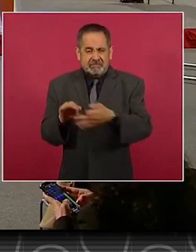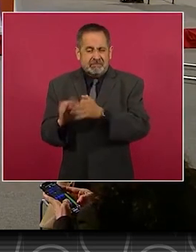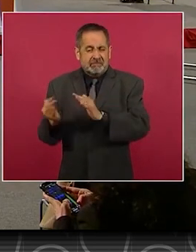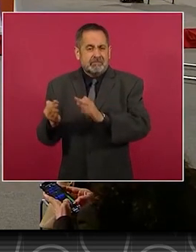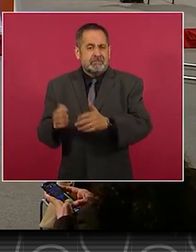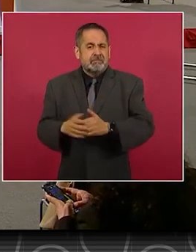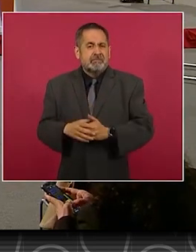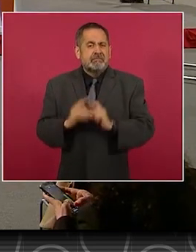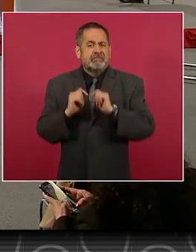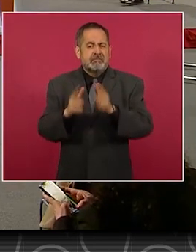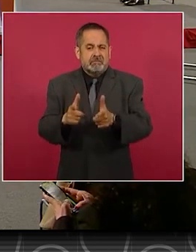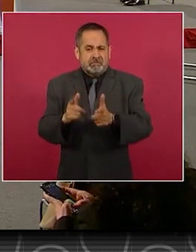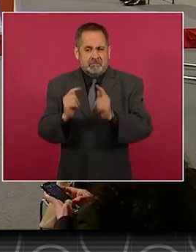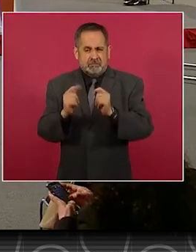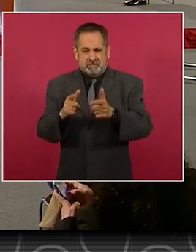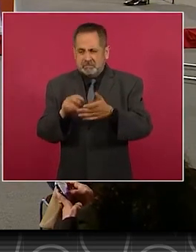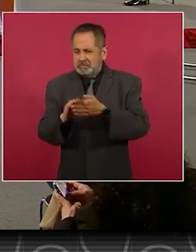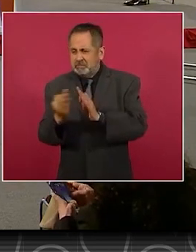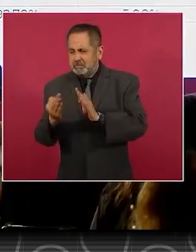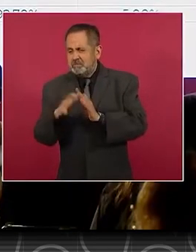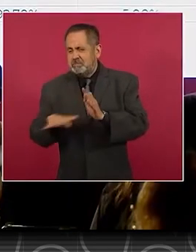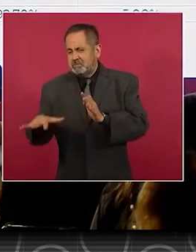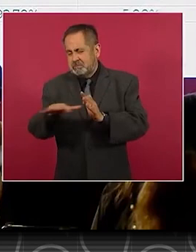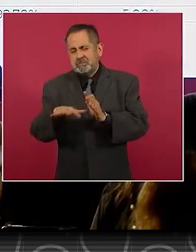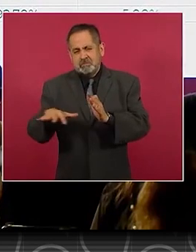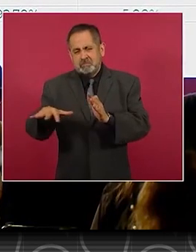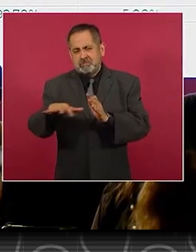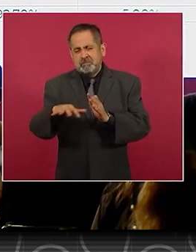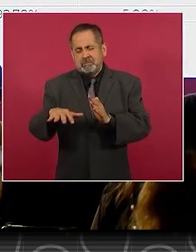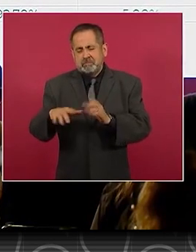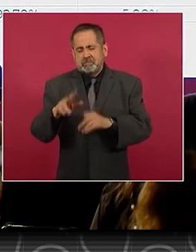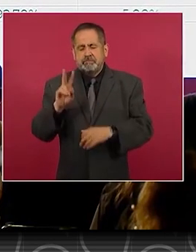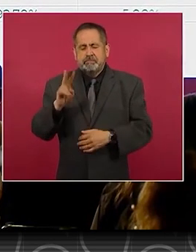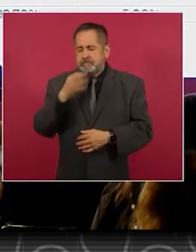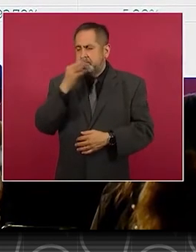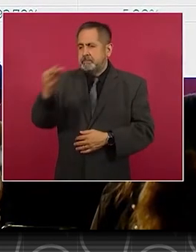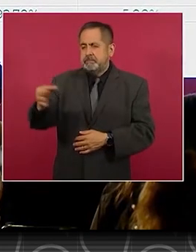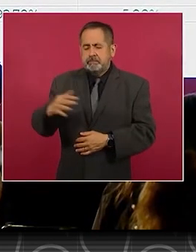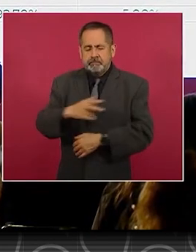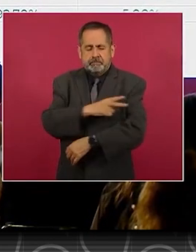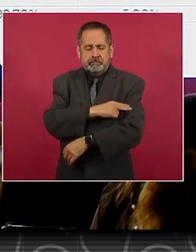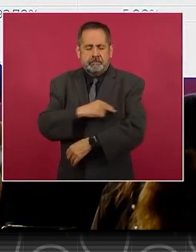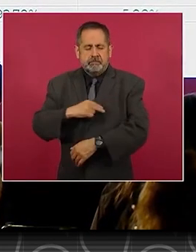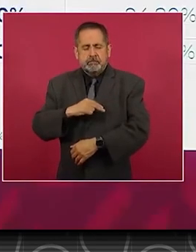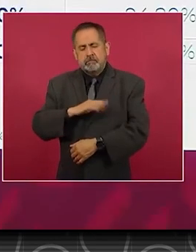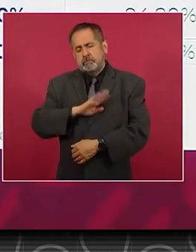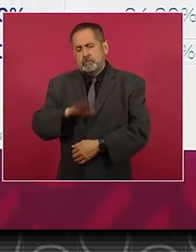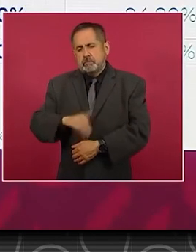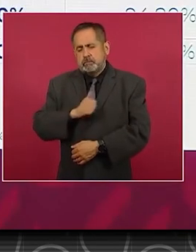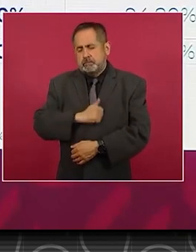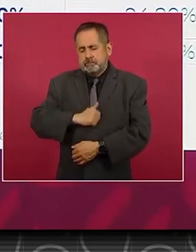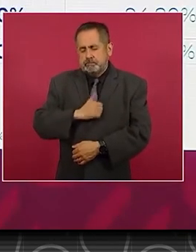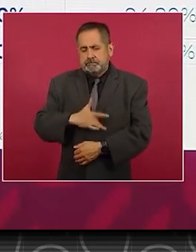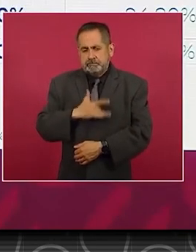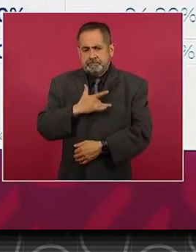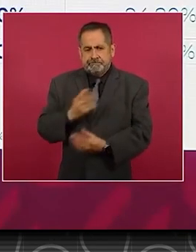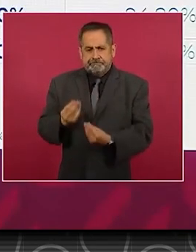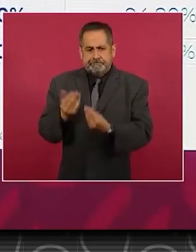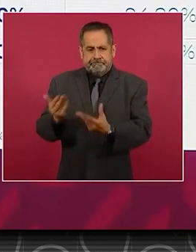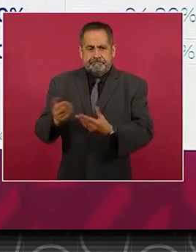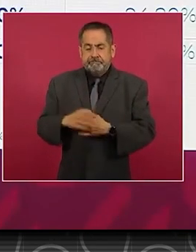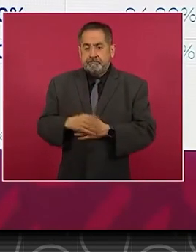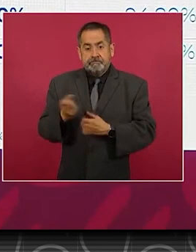Nuestro pésame a sus familiares y se están atendiendo los heridos. Pero todo